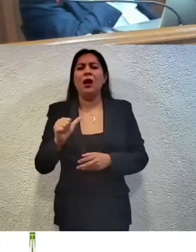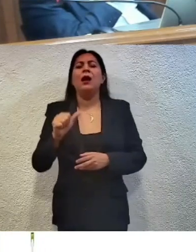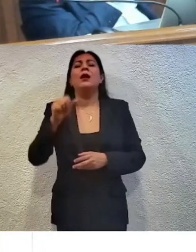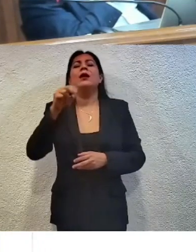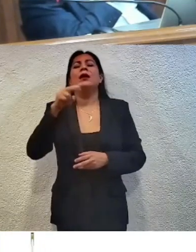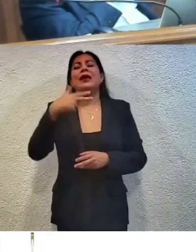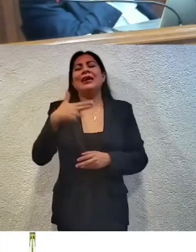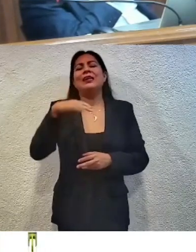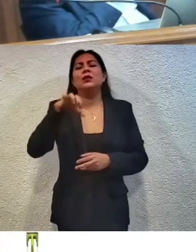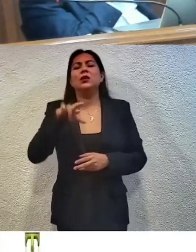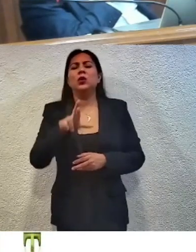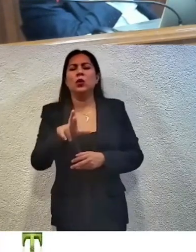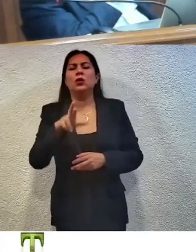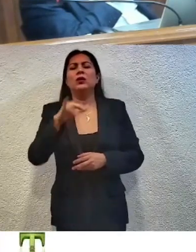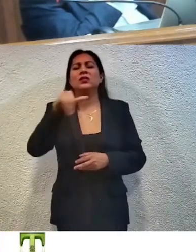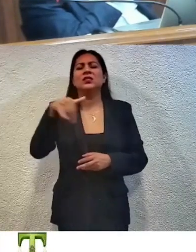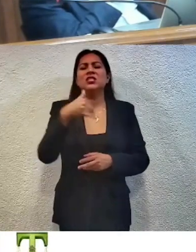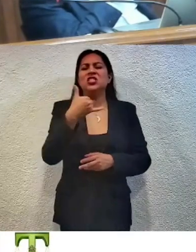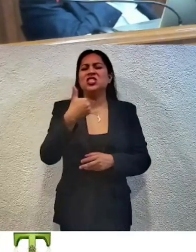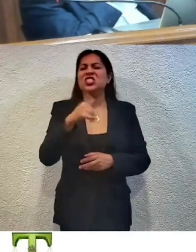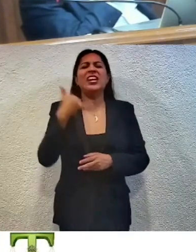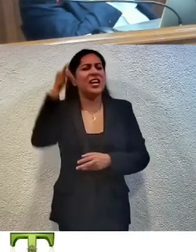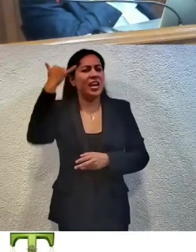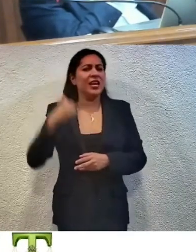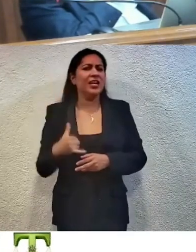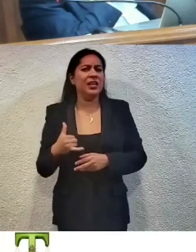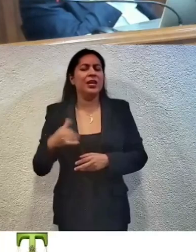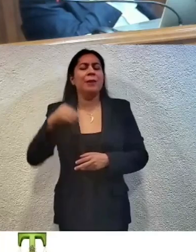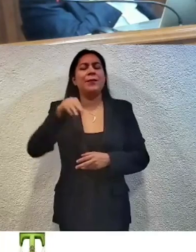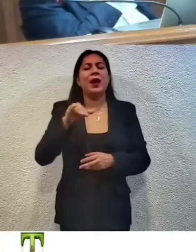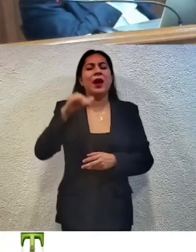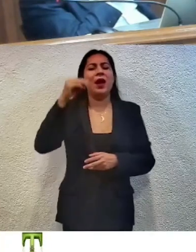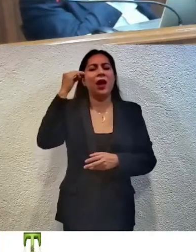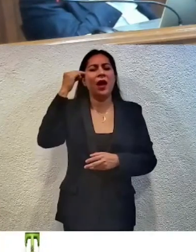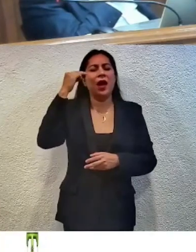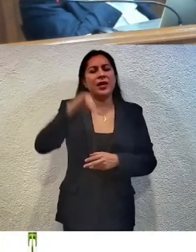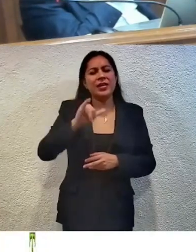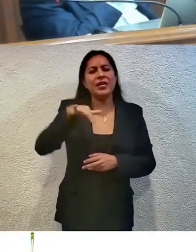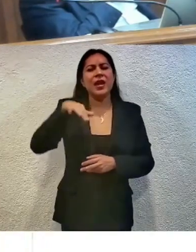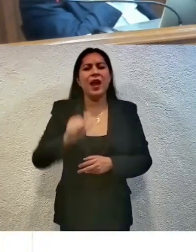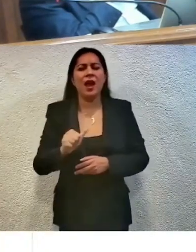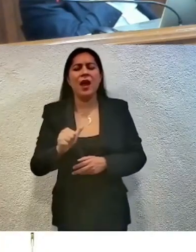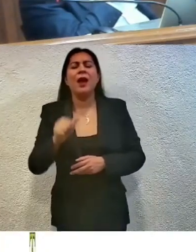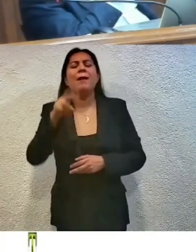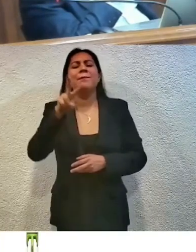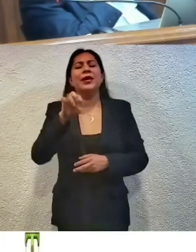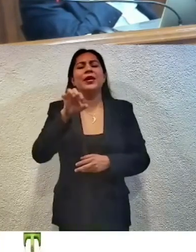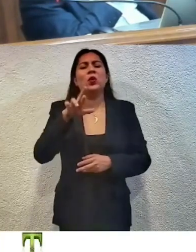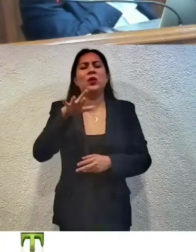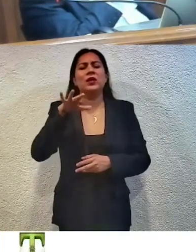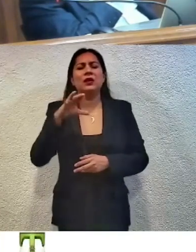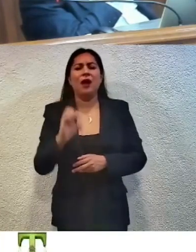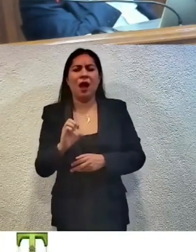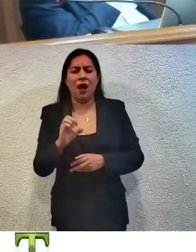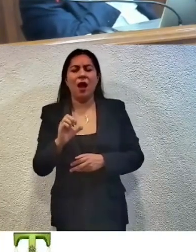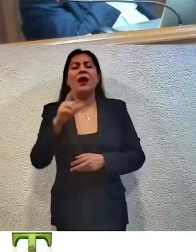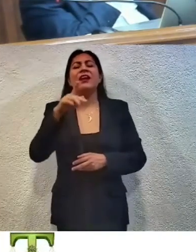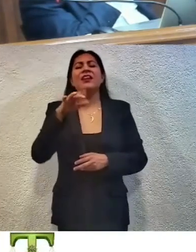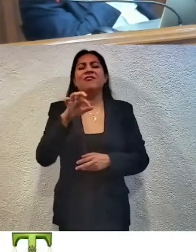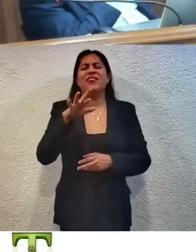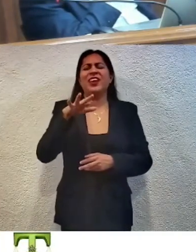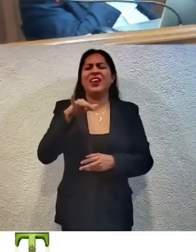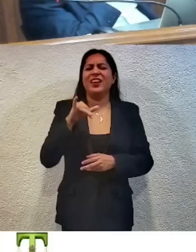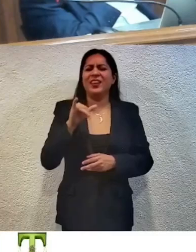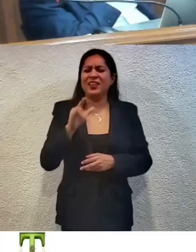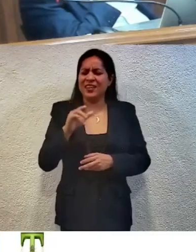Vicario Castrejón, Yaneli Hernández Martínez, María Guadalupe Guiluz Bautista, Verónica Torres Vargas, Efraín García